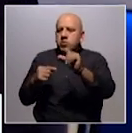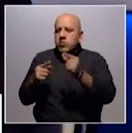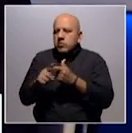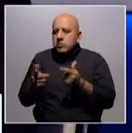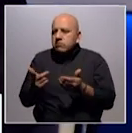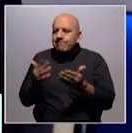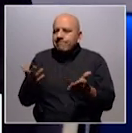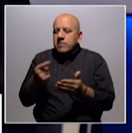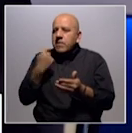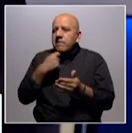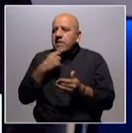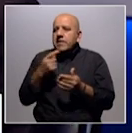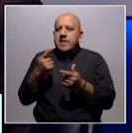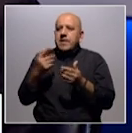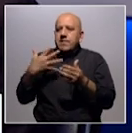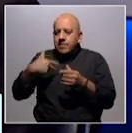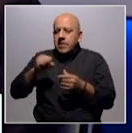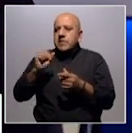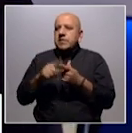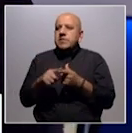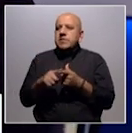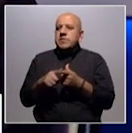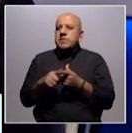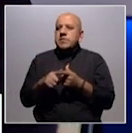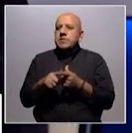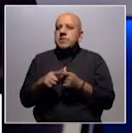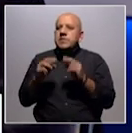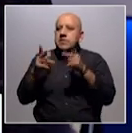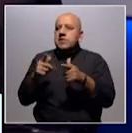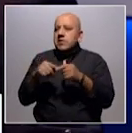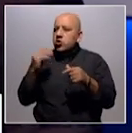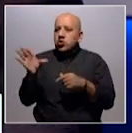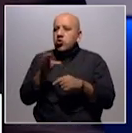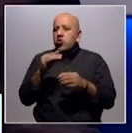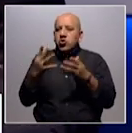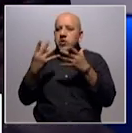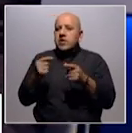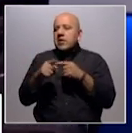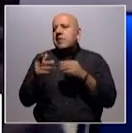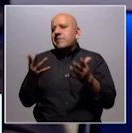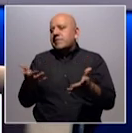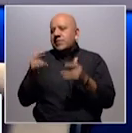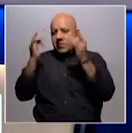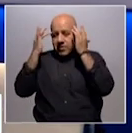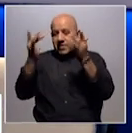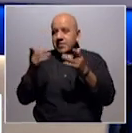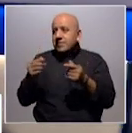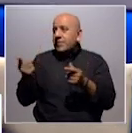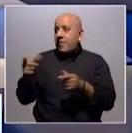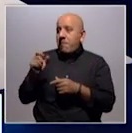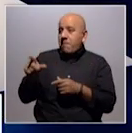no alcanza a discriminar actor es decir que todos quieren el bien de la educación verde porque nadie va a querer el